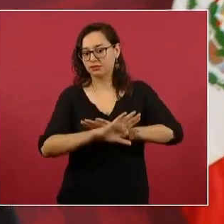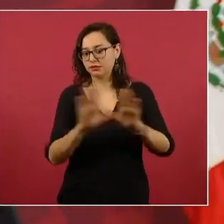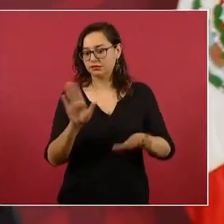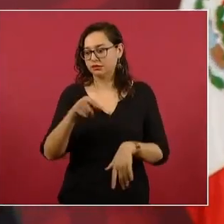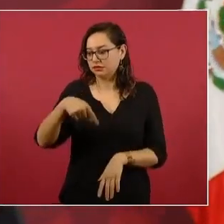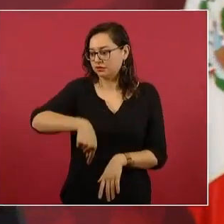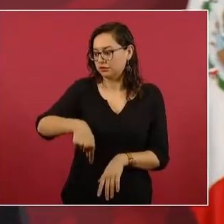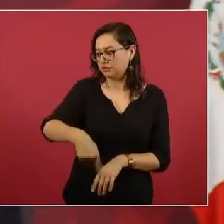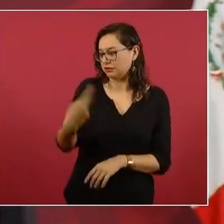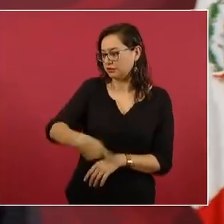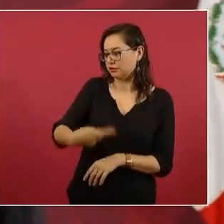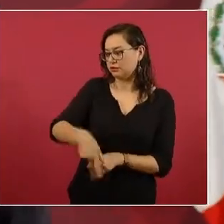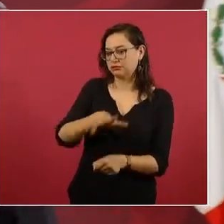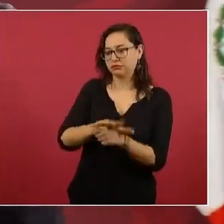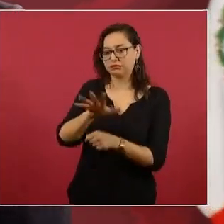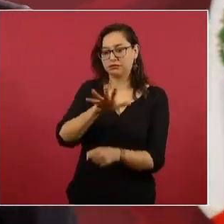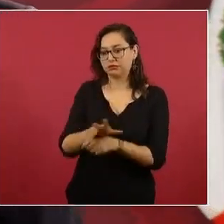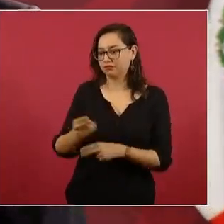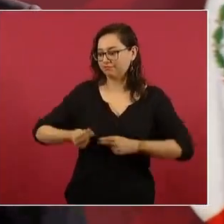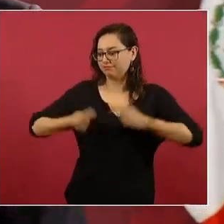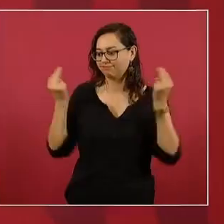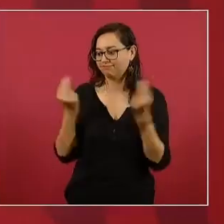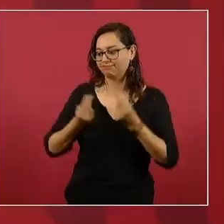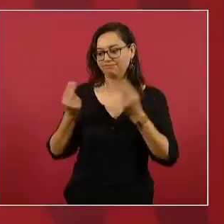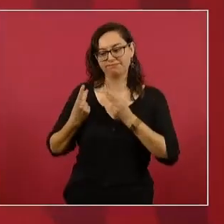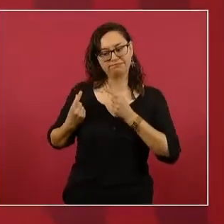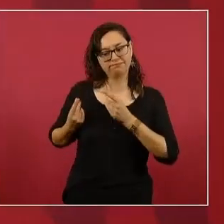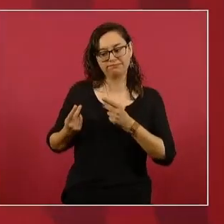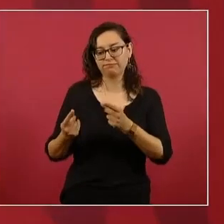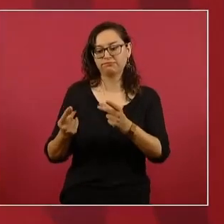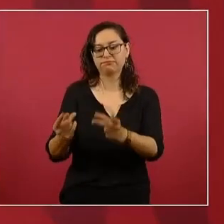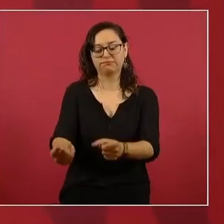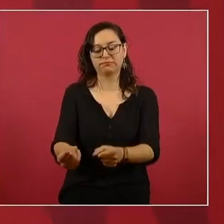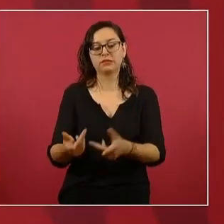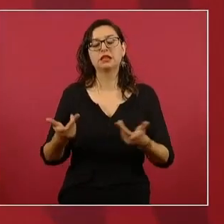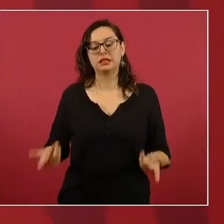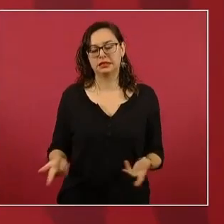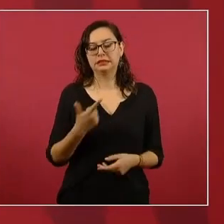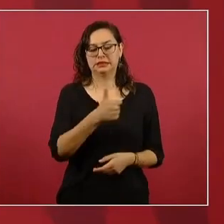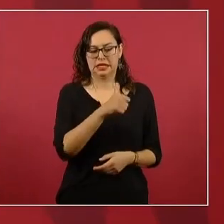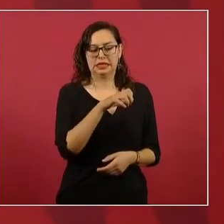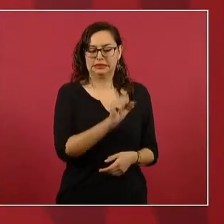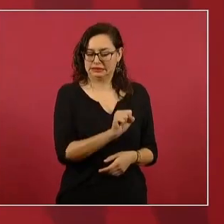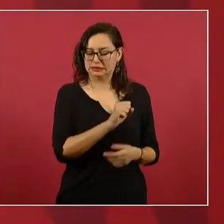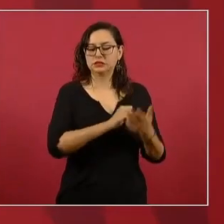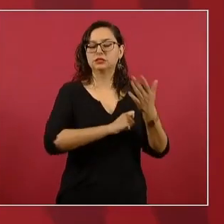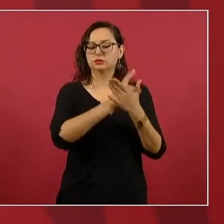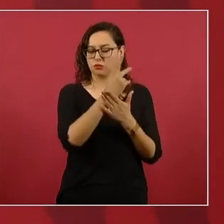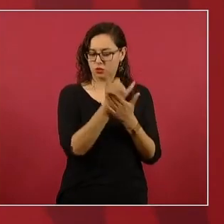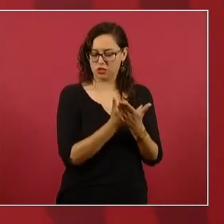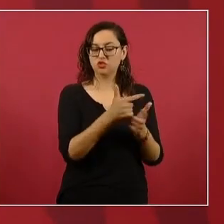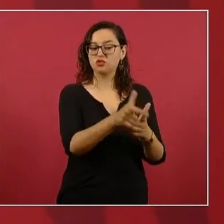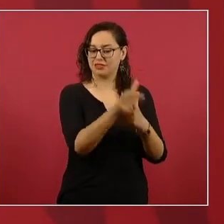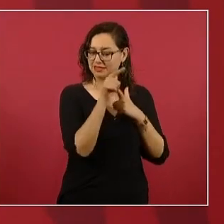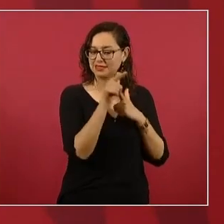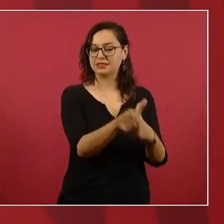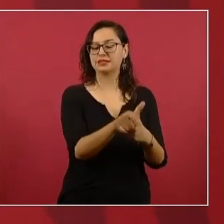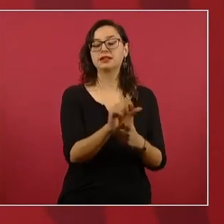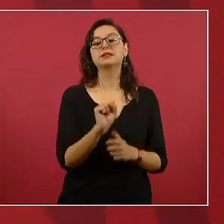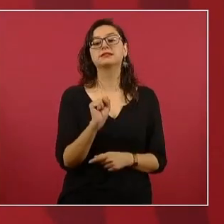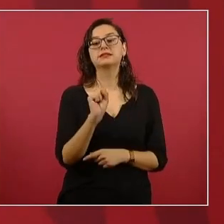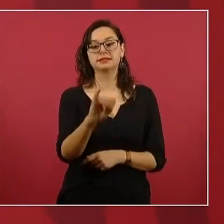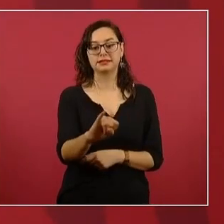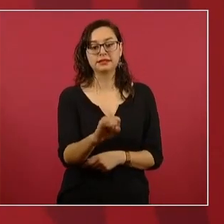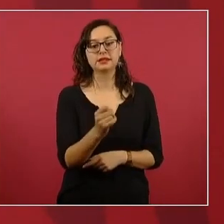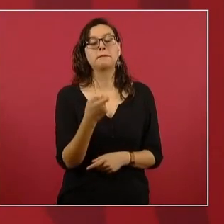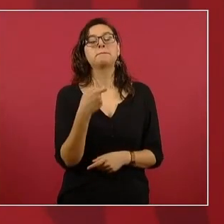va a seguir. Y ya logramos con Gas Bienestar ayudar a la gente, pero también